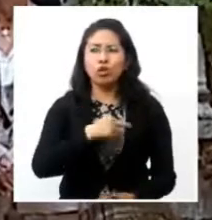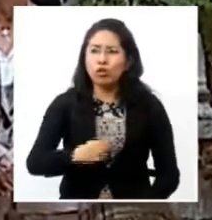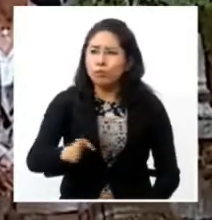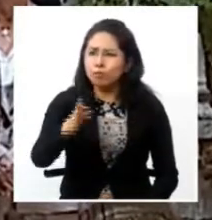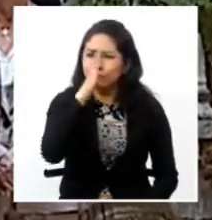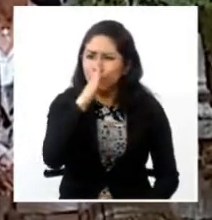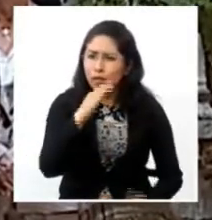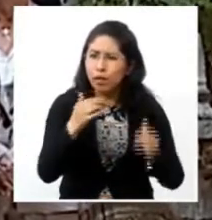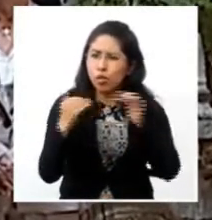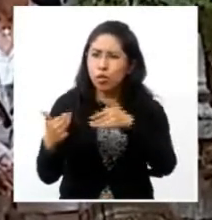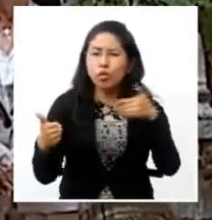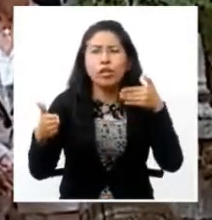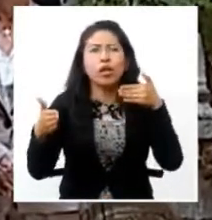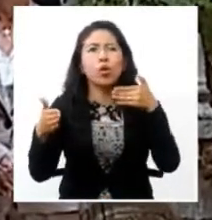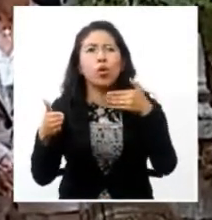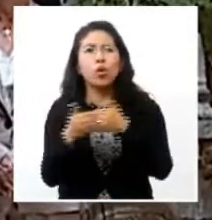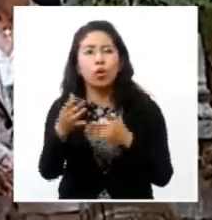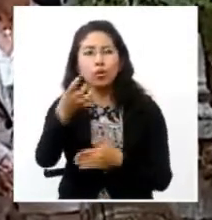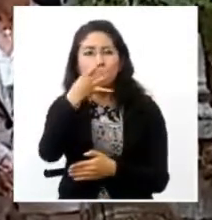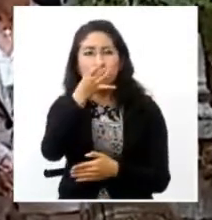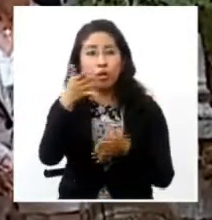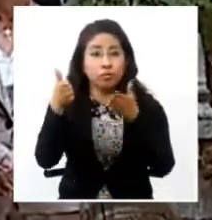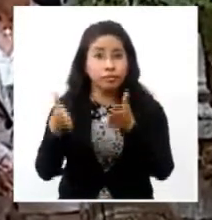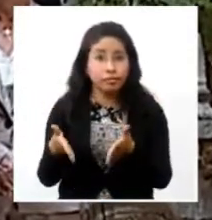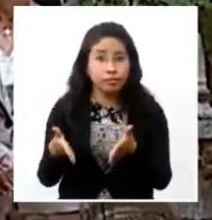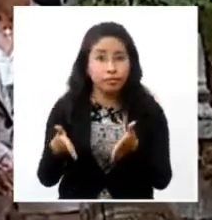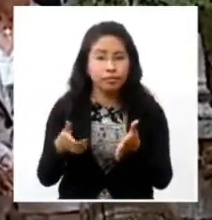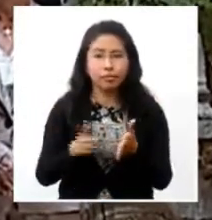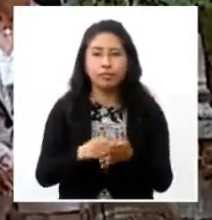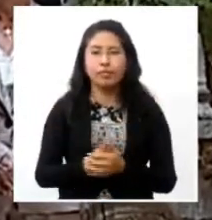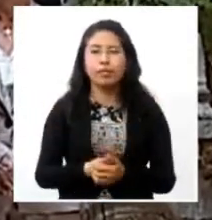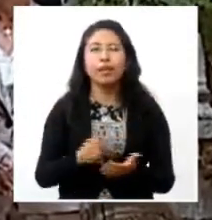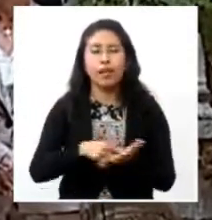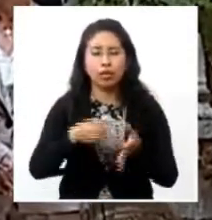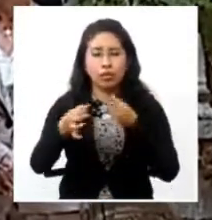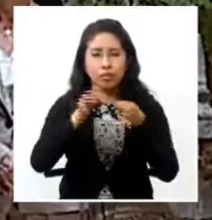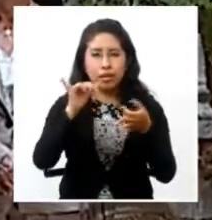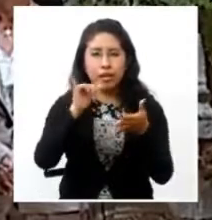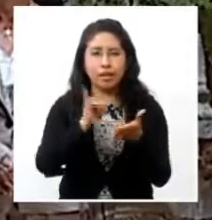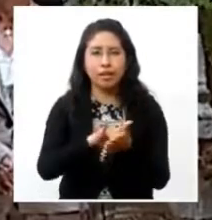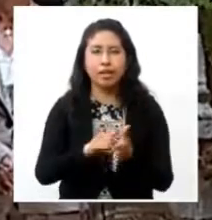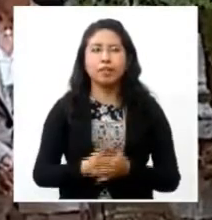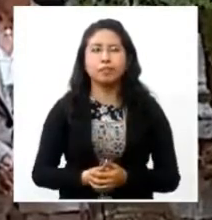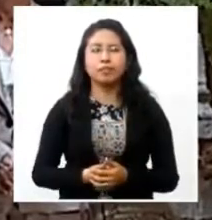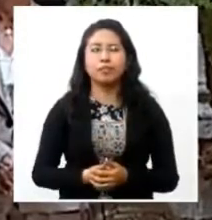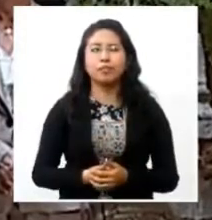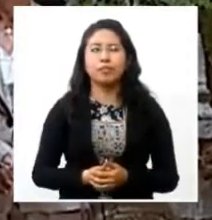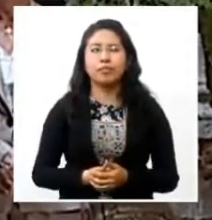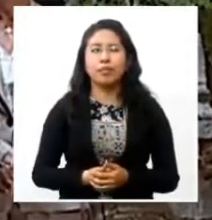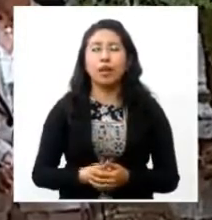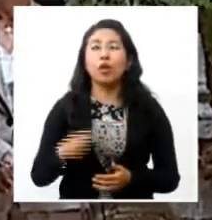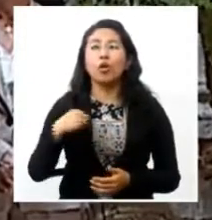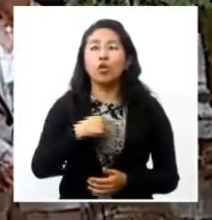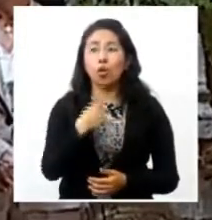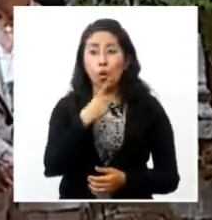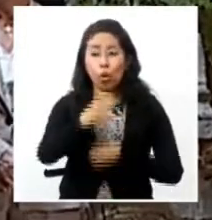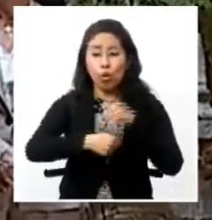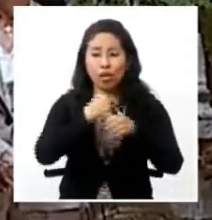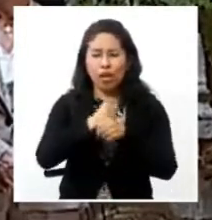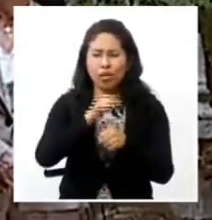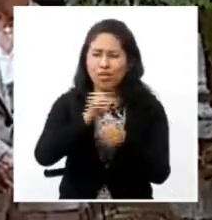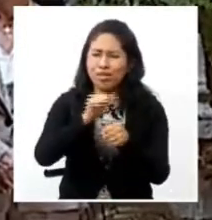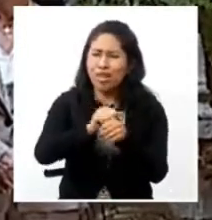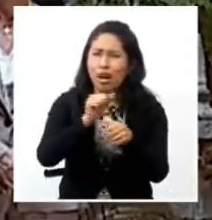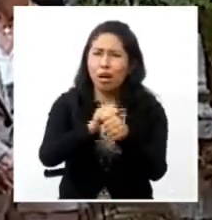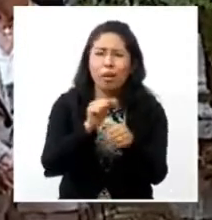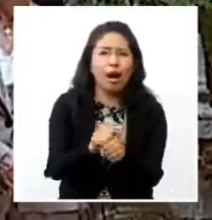lucha contra los narcotraficantes. Y eso también explica que hubiéramos hecho en un año lo que no se había hecho